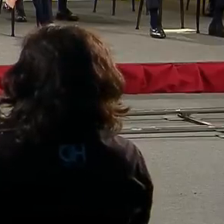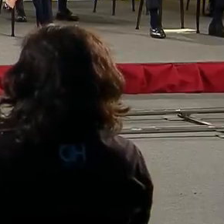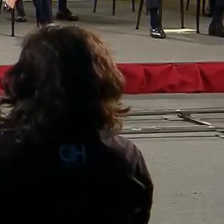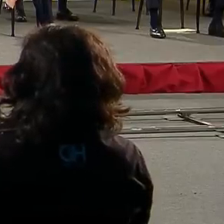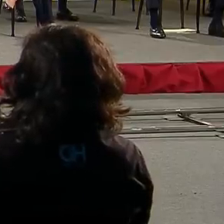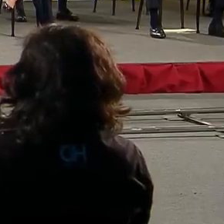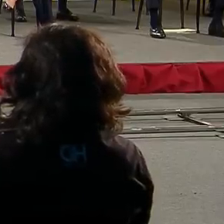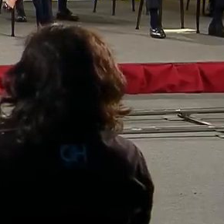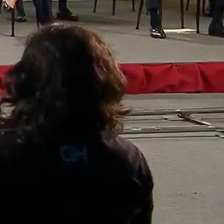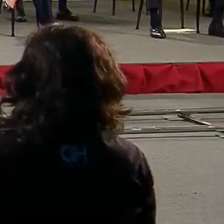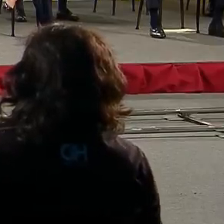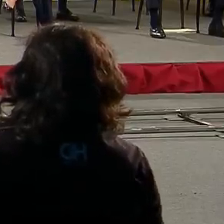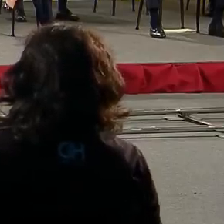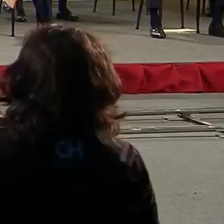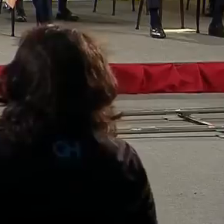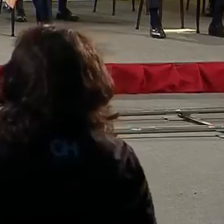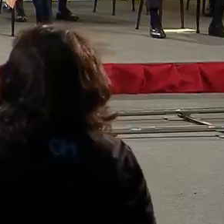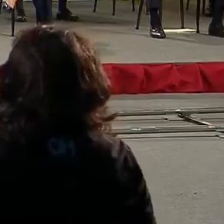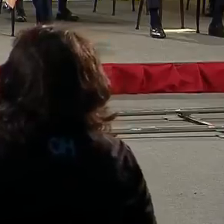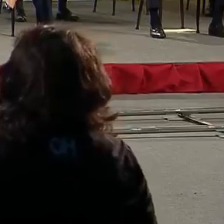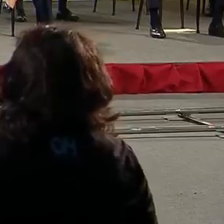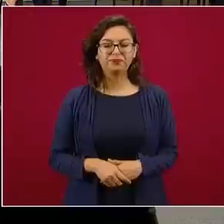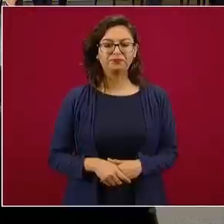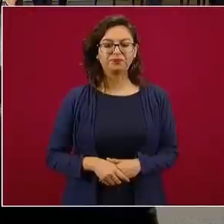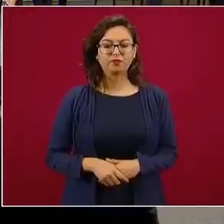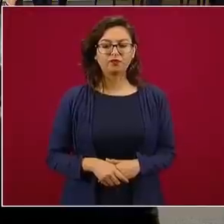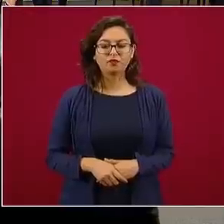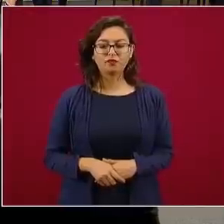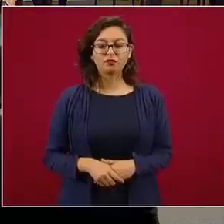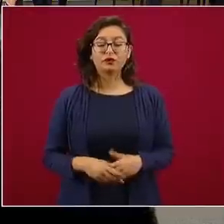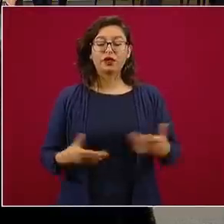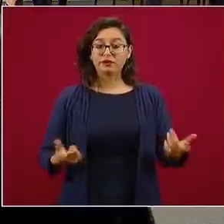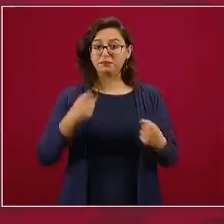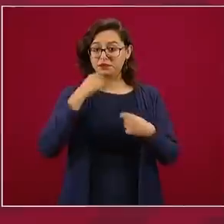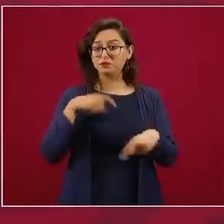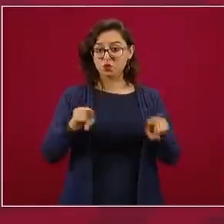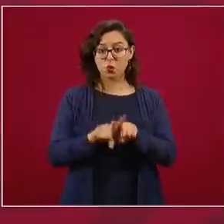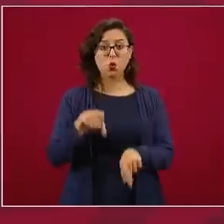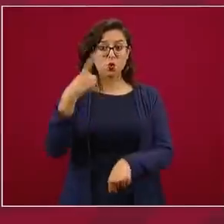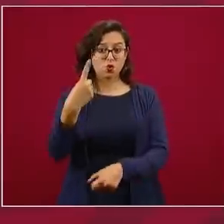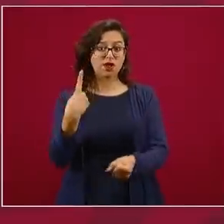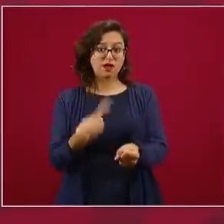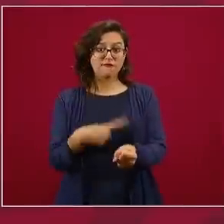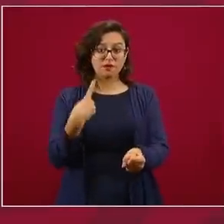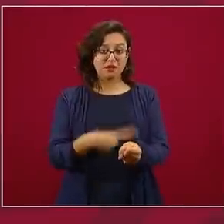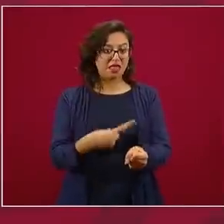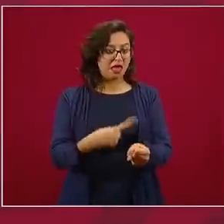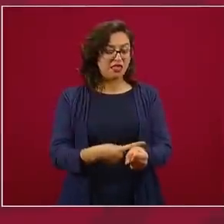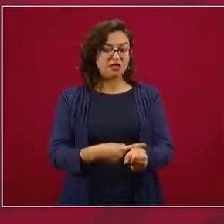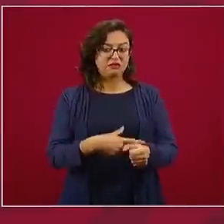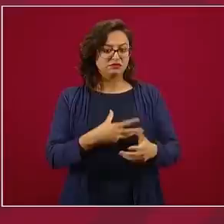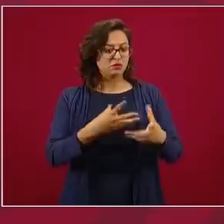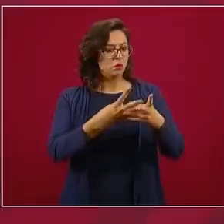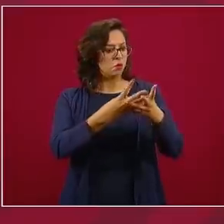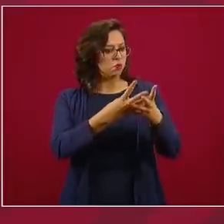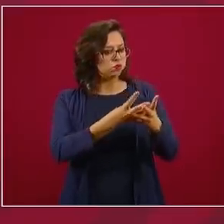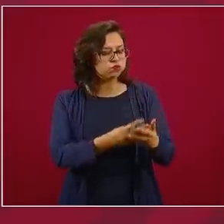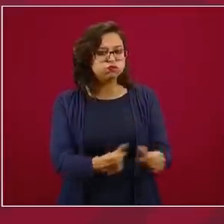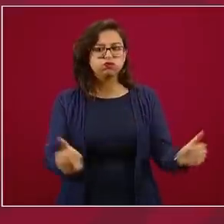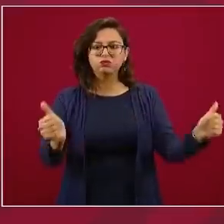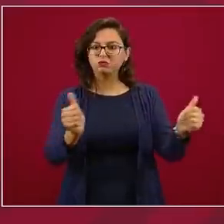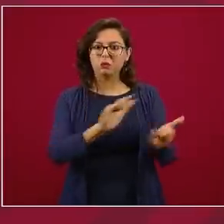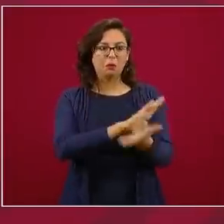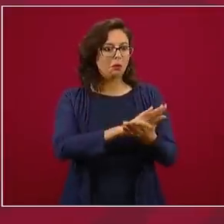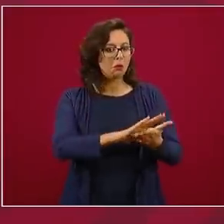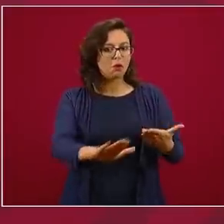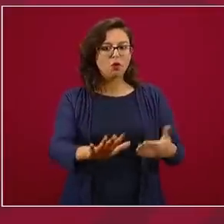historia de las epidemias que logró erradicarse por el uso de vacunas, entre otros recursos de la salud